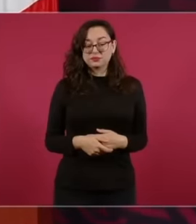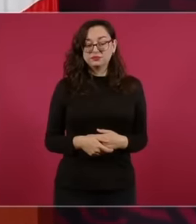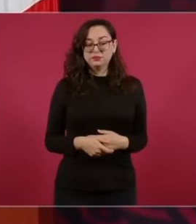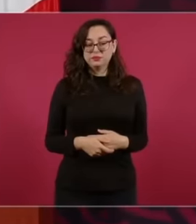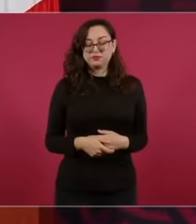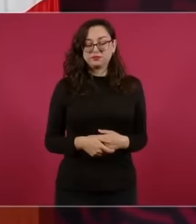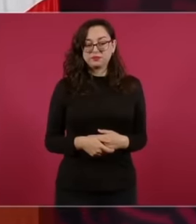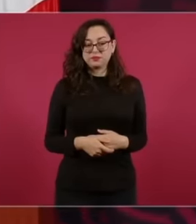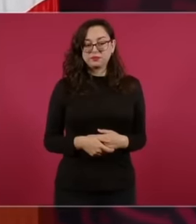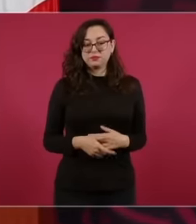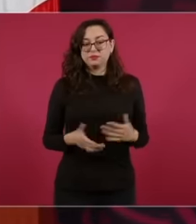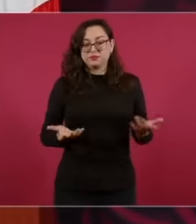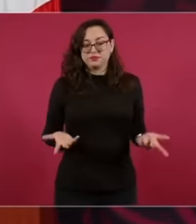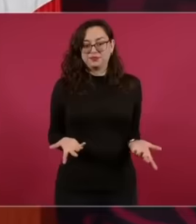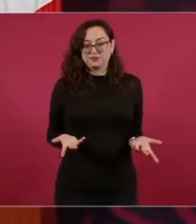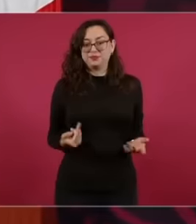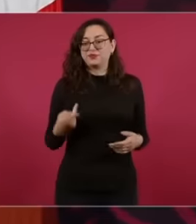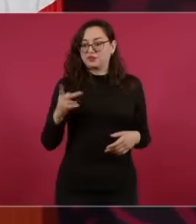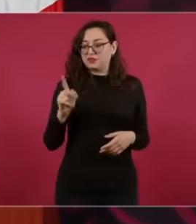en el caso de Iguala,